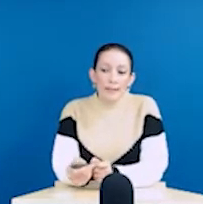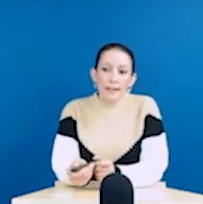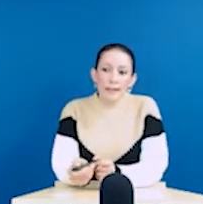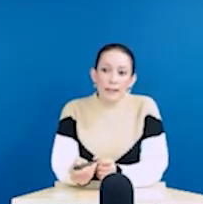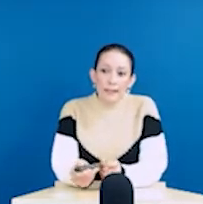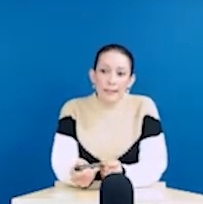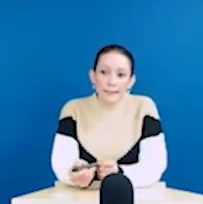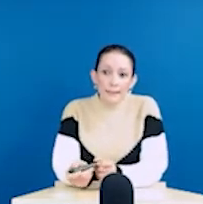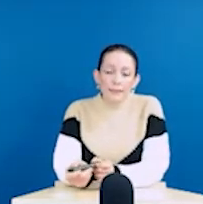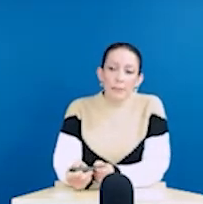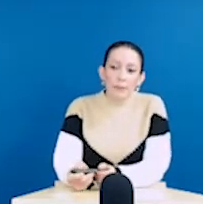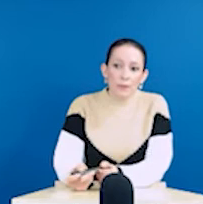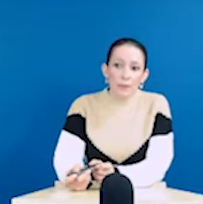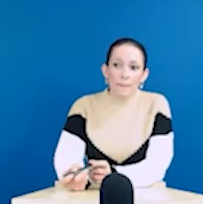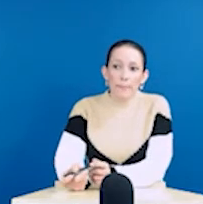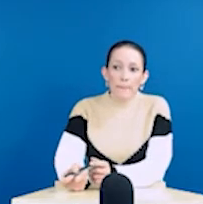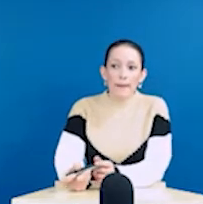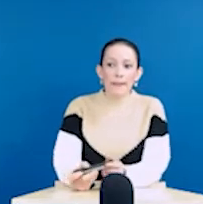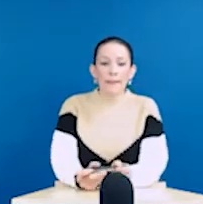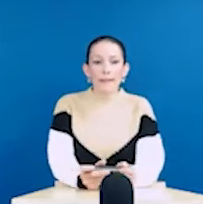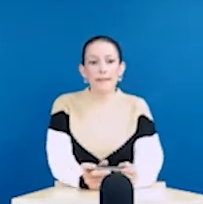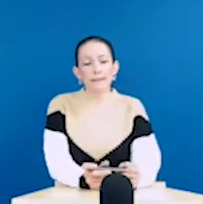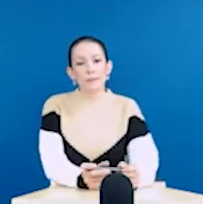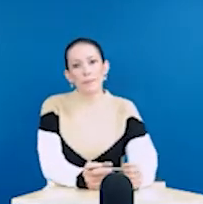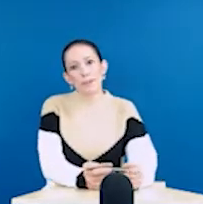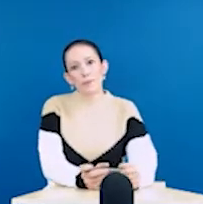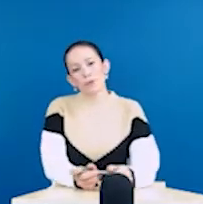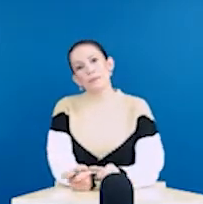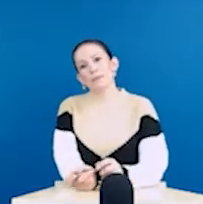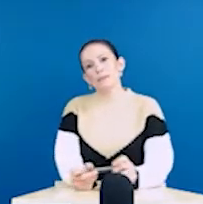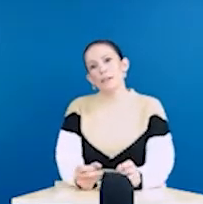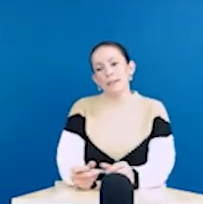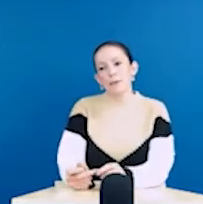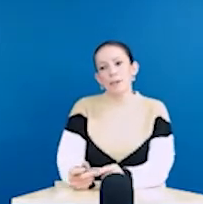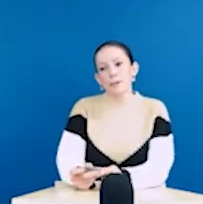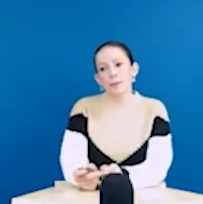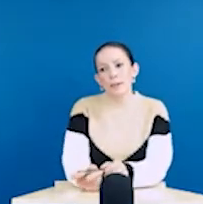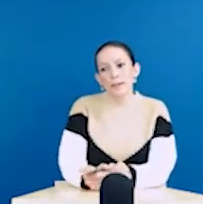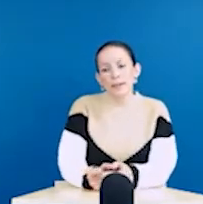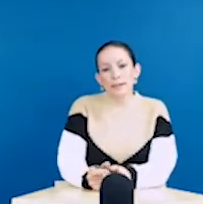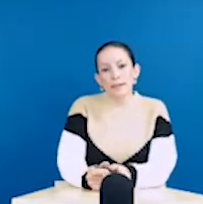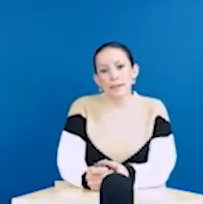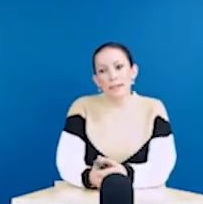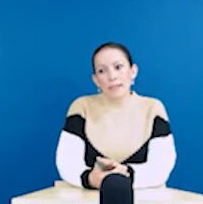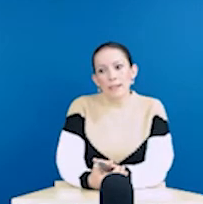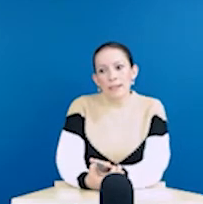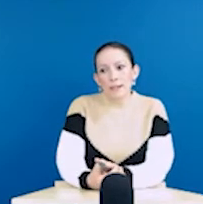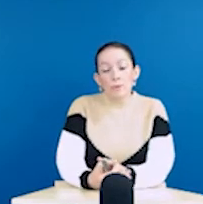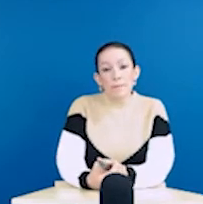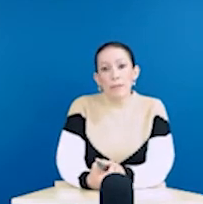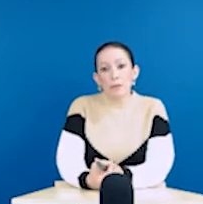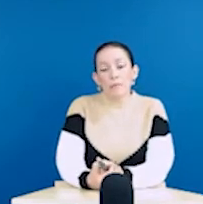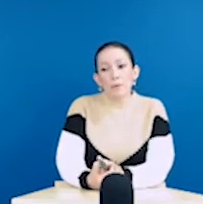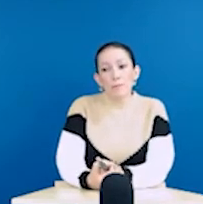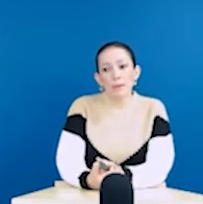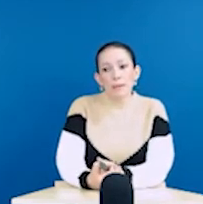que dice acá en esta diapositiva, quiere decir especialmente a nuestros pacientes de cabeza y cuello, que tienen